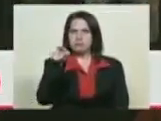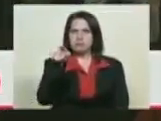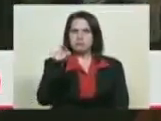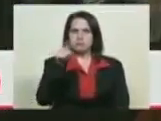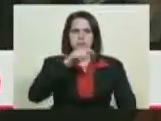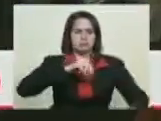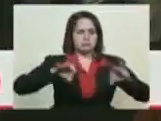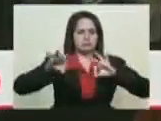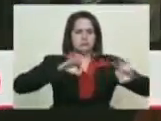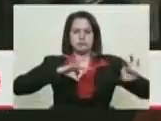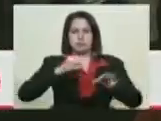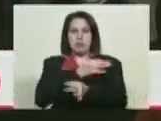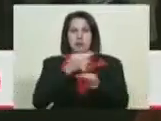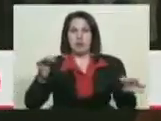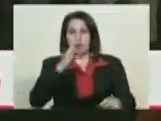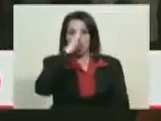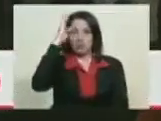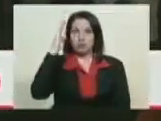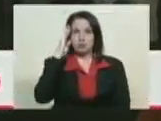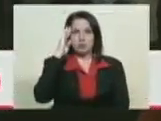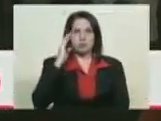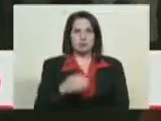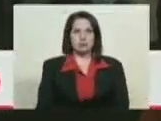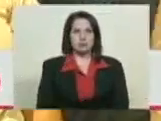Tenemos que perfeccionar, Diosdado.